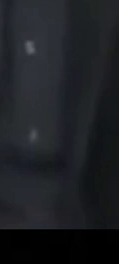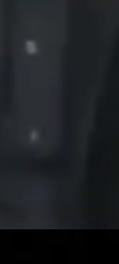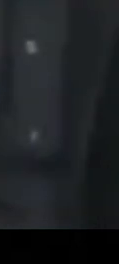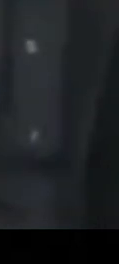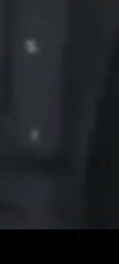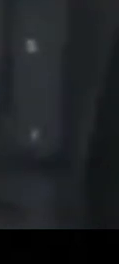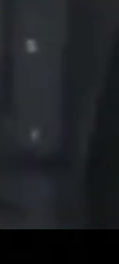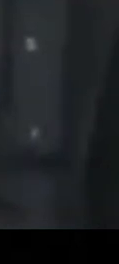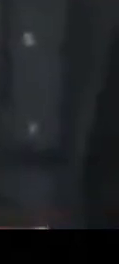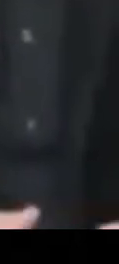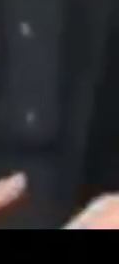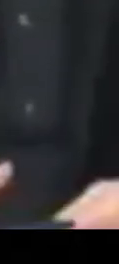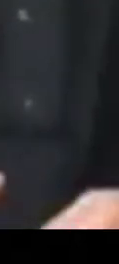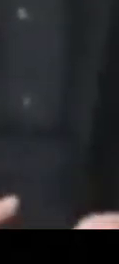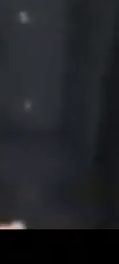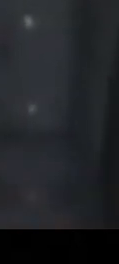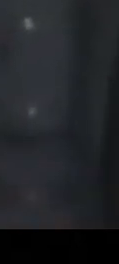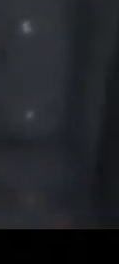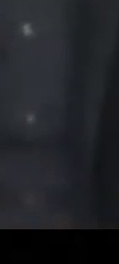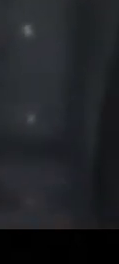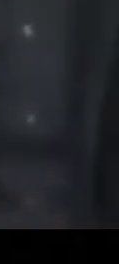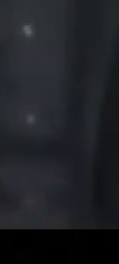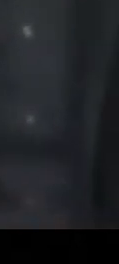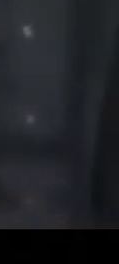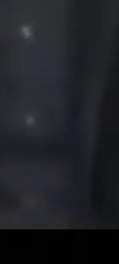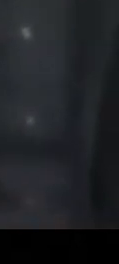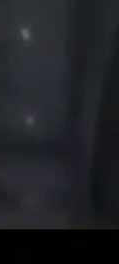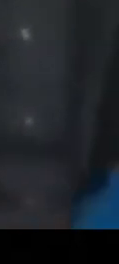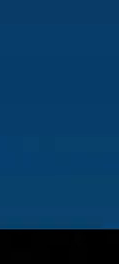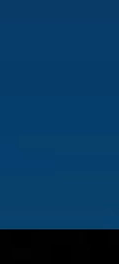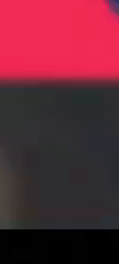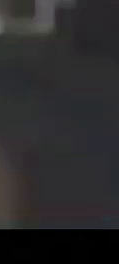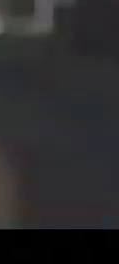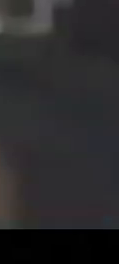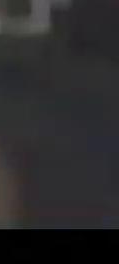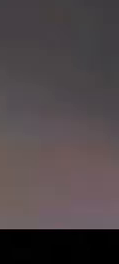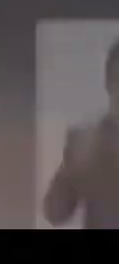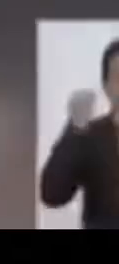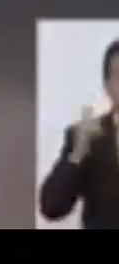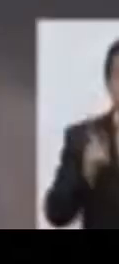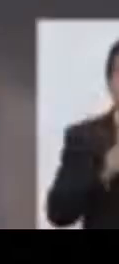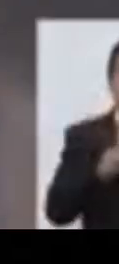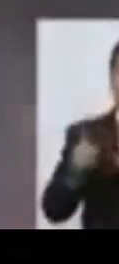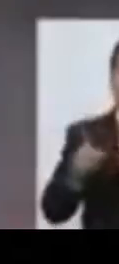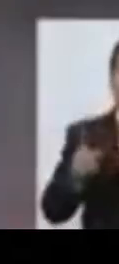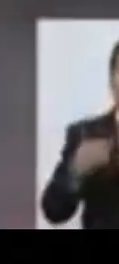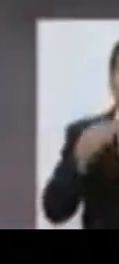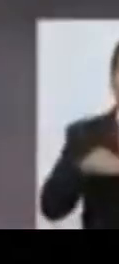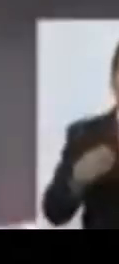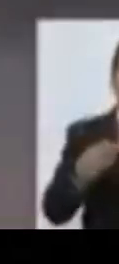Mary Balcázar. ¿Qué era lo que hacía la señora Mary Balcázar? Era la que creaba las cuentas en la